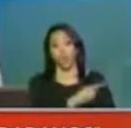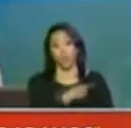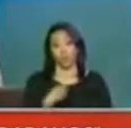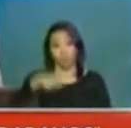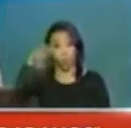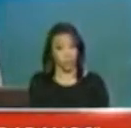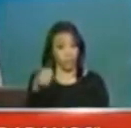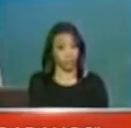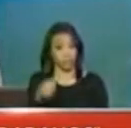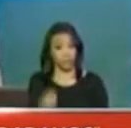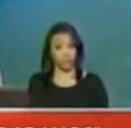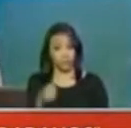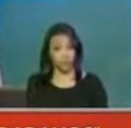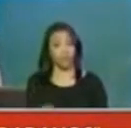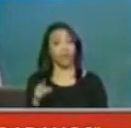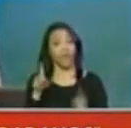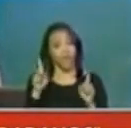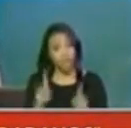Nuestra obligación